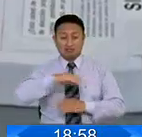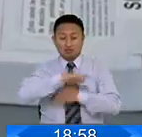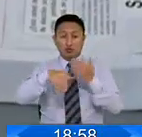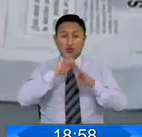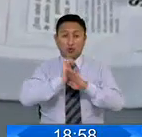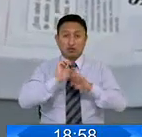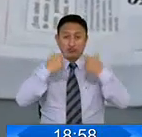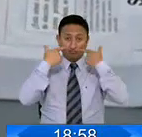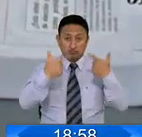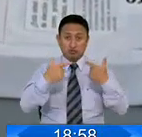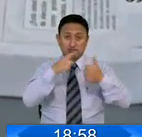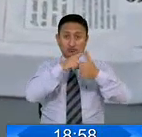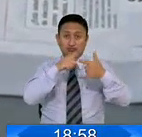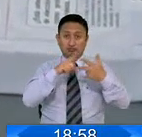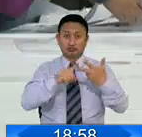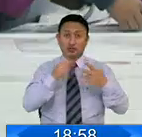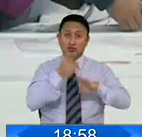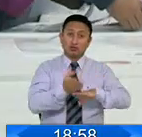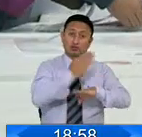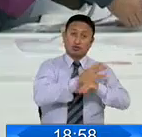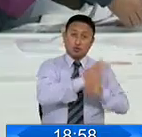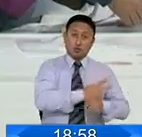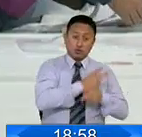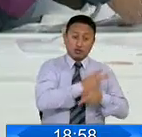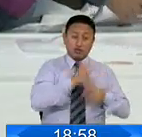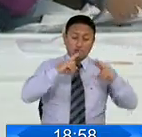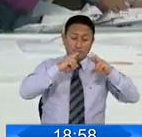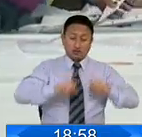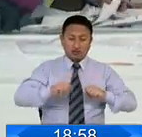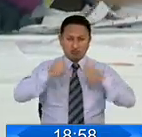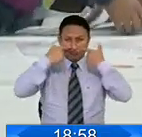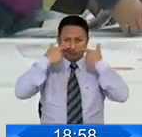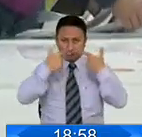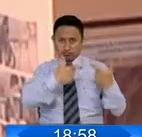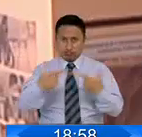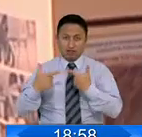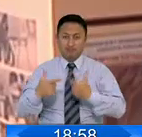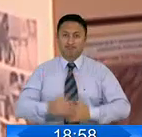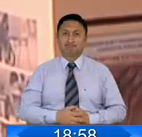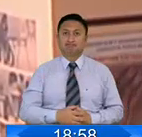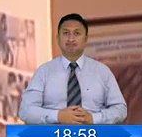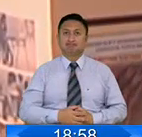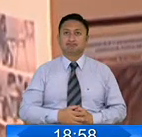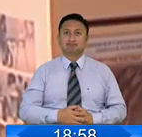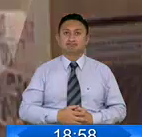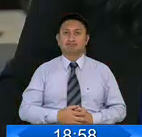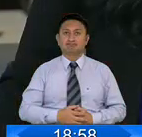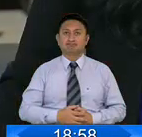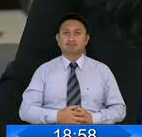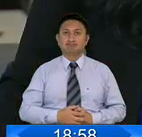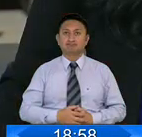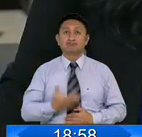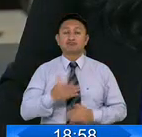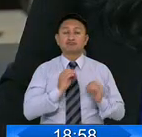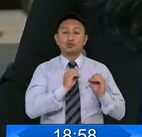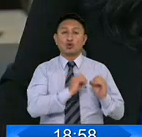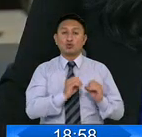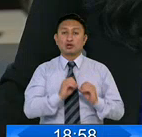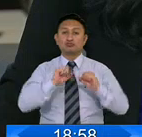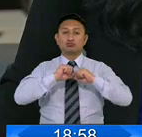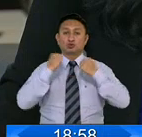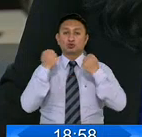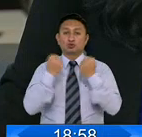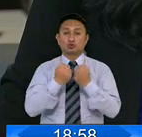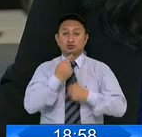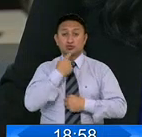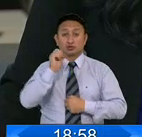en 3 ejes, prevención, investigación e inteligencia, en Quito informó Iván Casamen. Organizaciones sociales